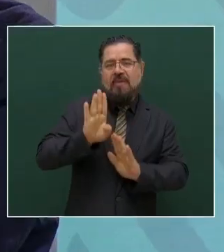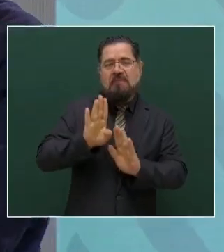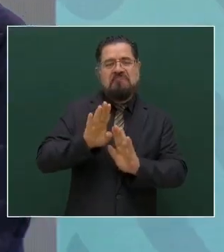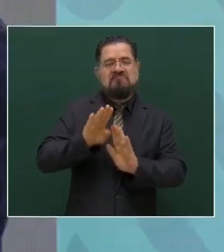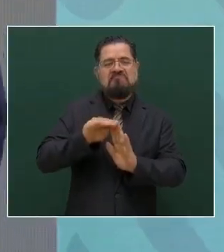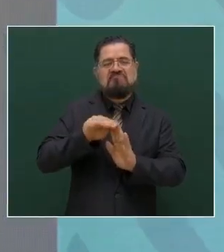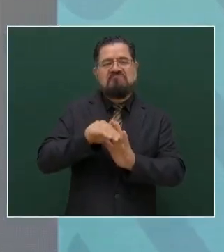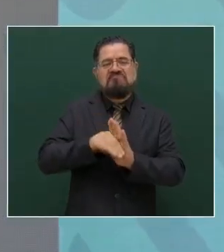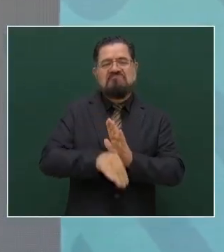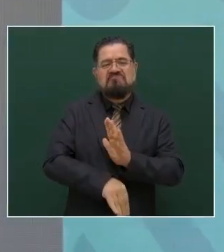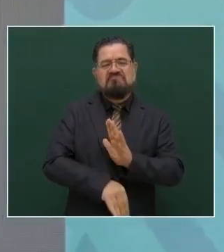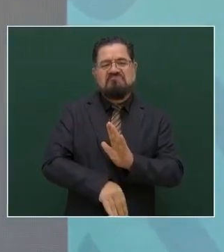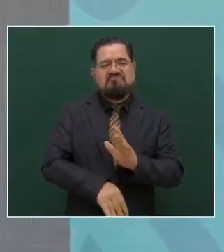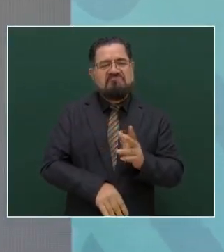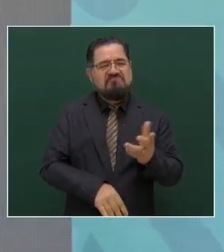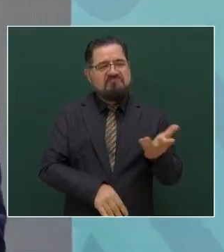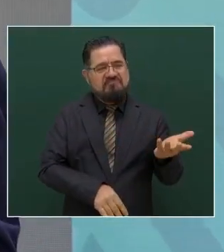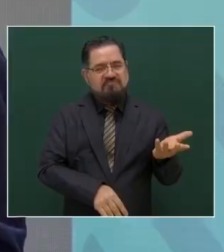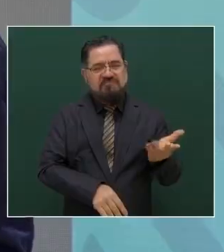le falta